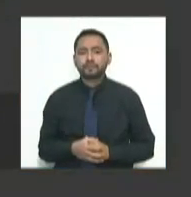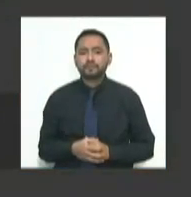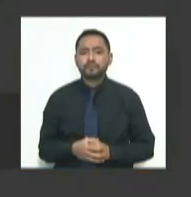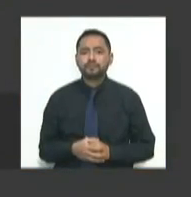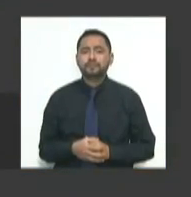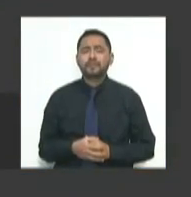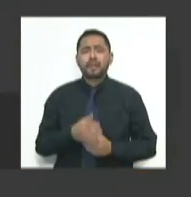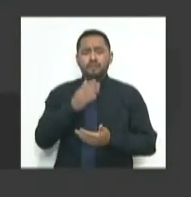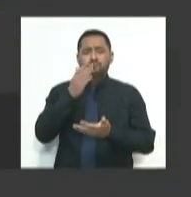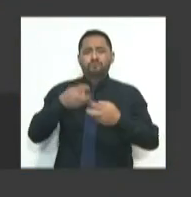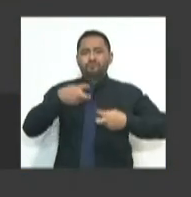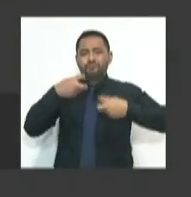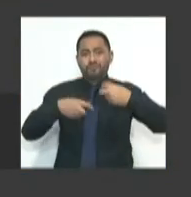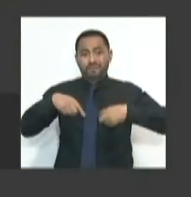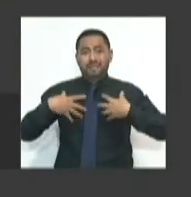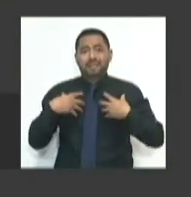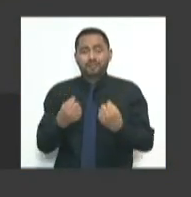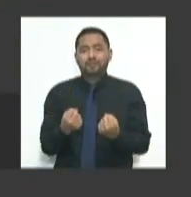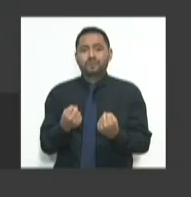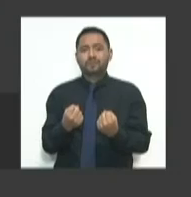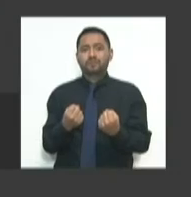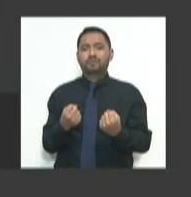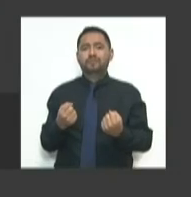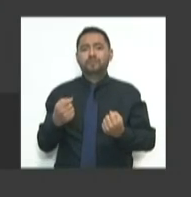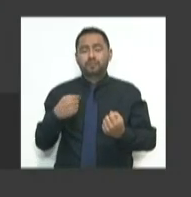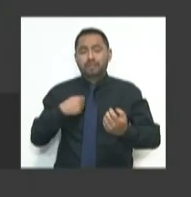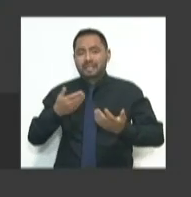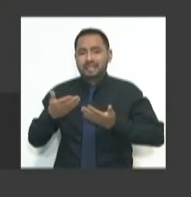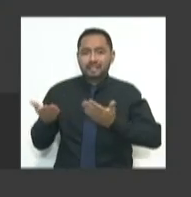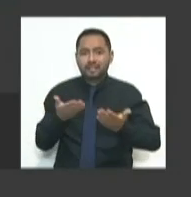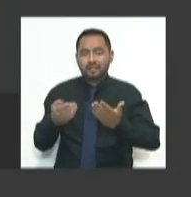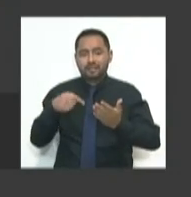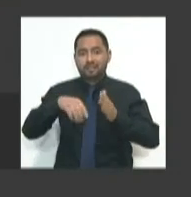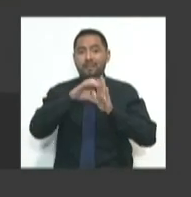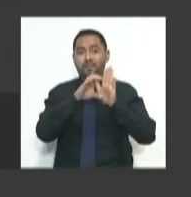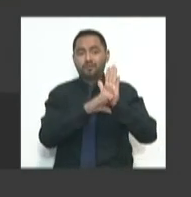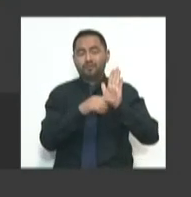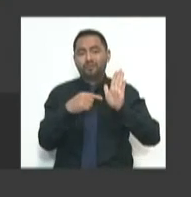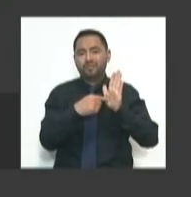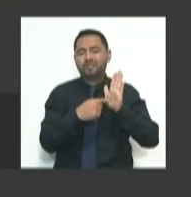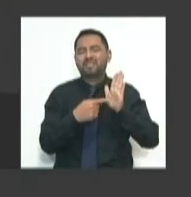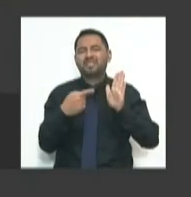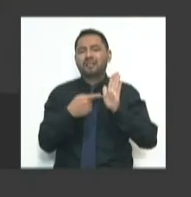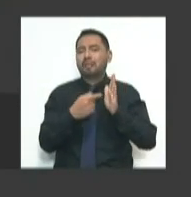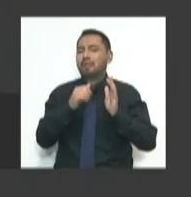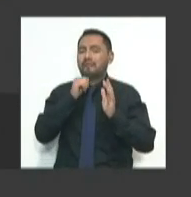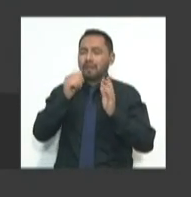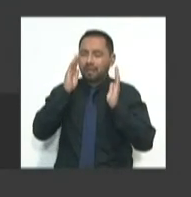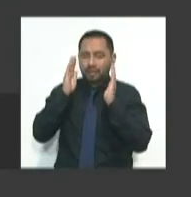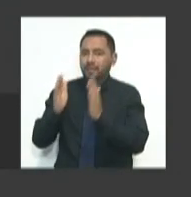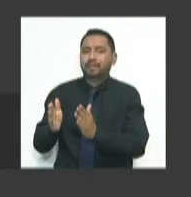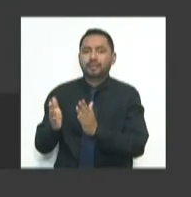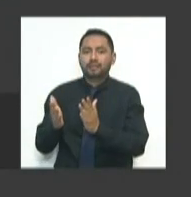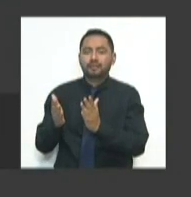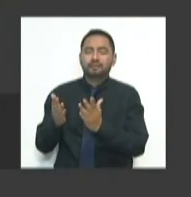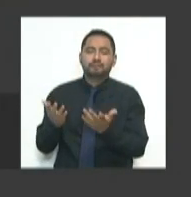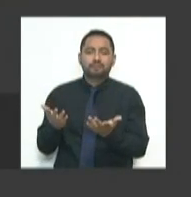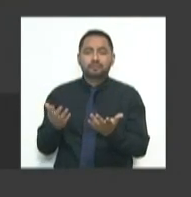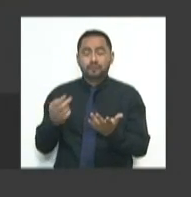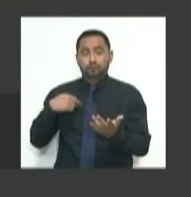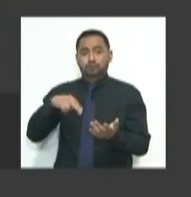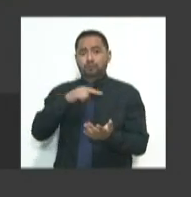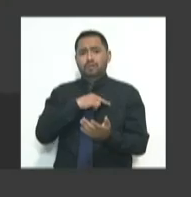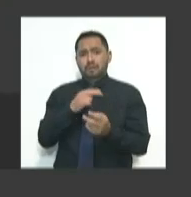podría perdonarle mucho más primero por por lo que él podría representar desde